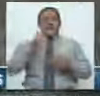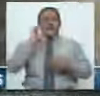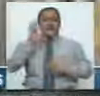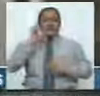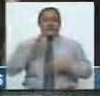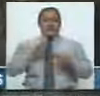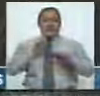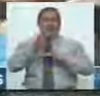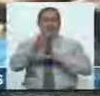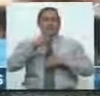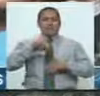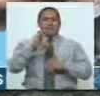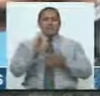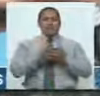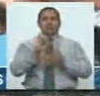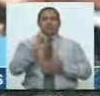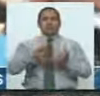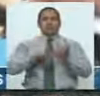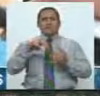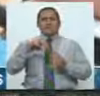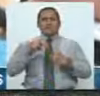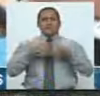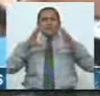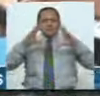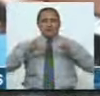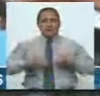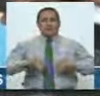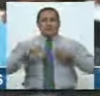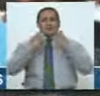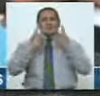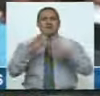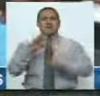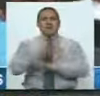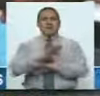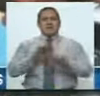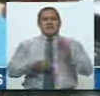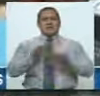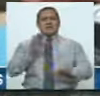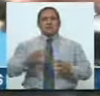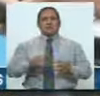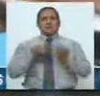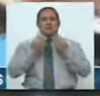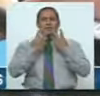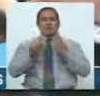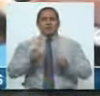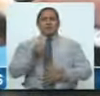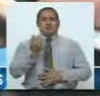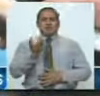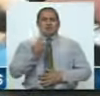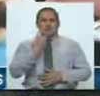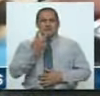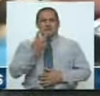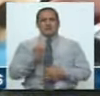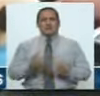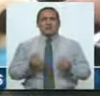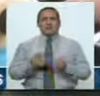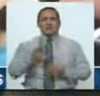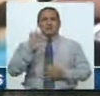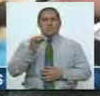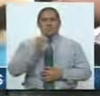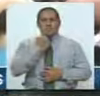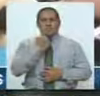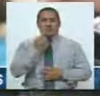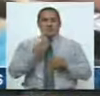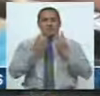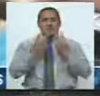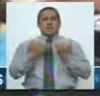puente Pucusana. Diario en la madrugada paso y a veces en la tarde. Sí, ¿cómo le afecta su economía? 50 centavos